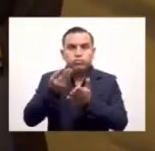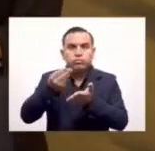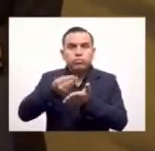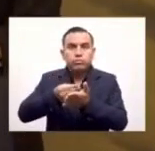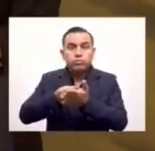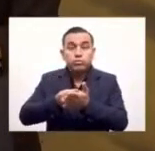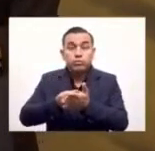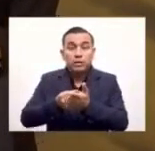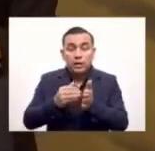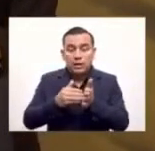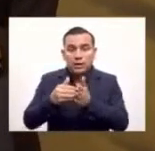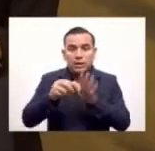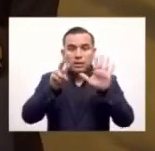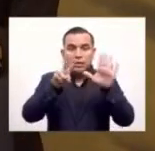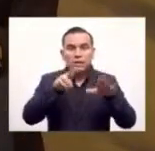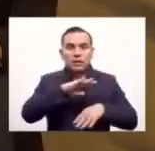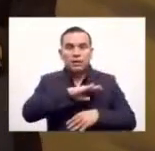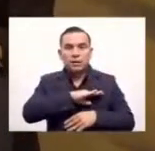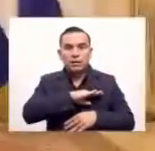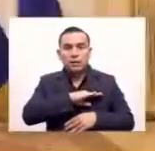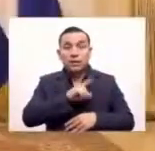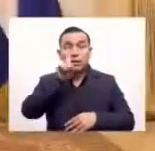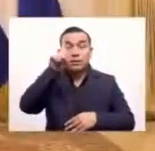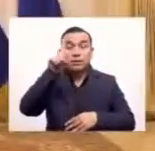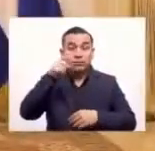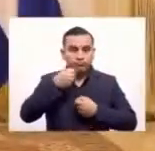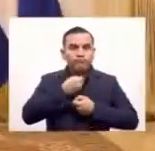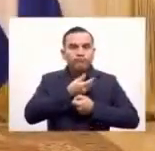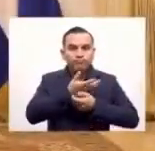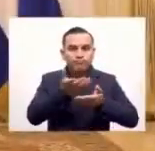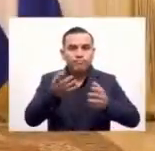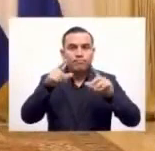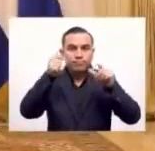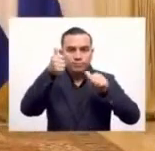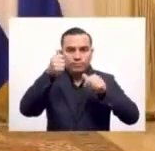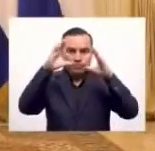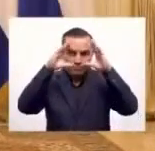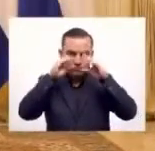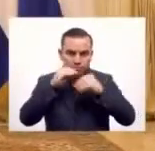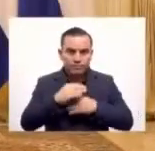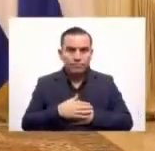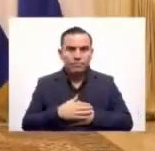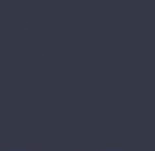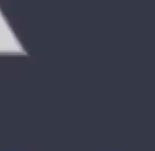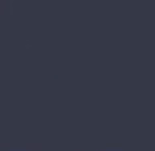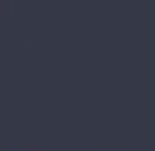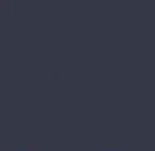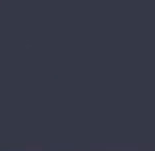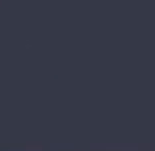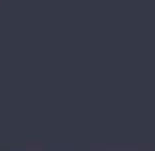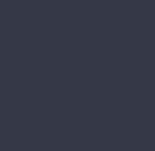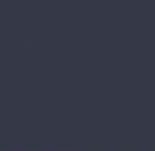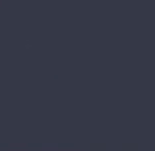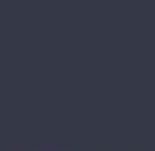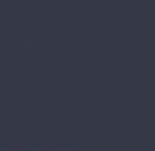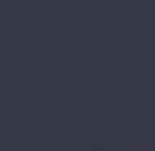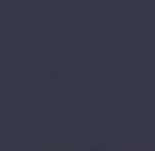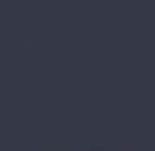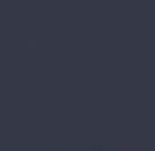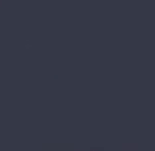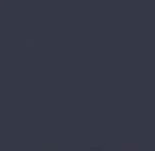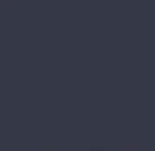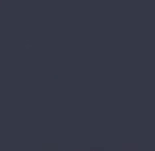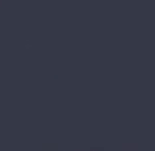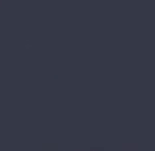¿Qué protocolos van a existir para que yo, Isaac, no haga un ATM, vaya y lo ponga y en realidad solo me esté robando